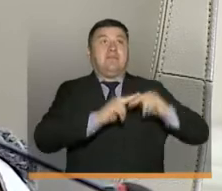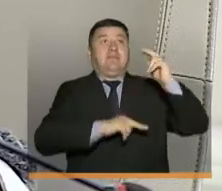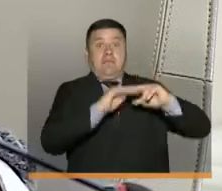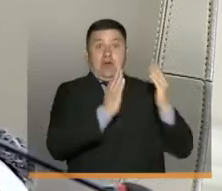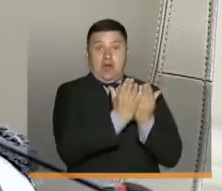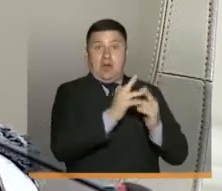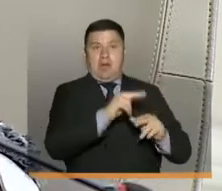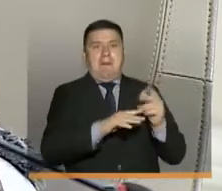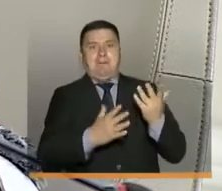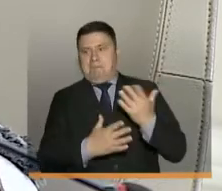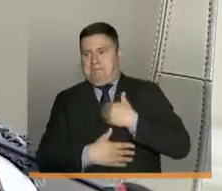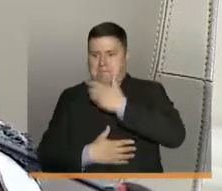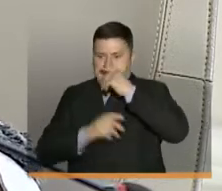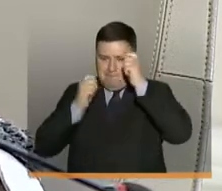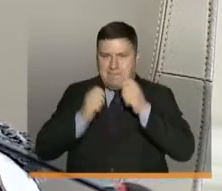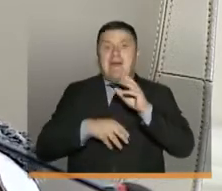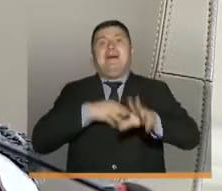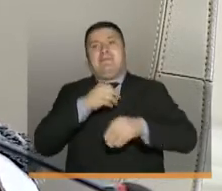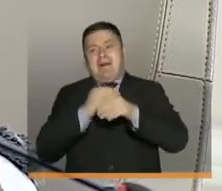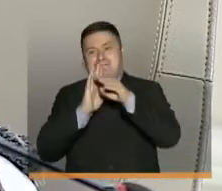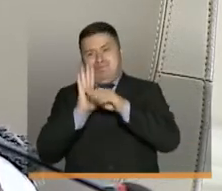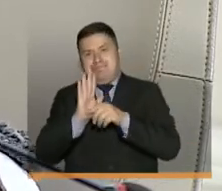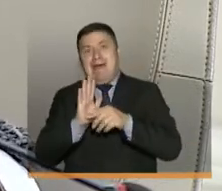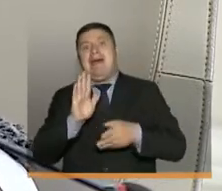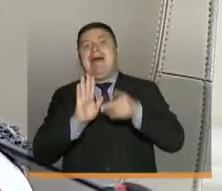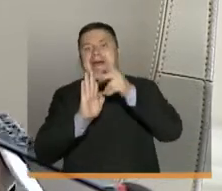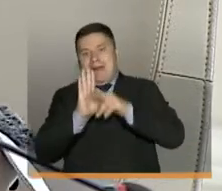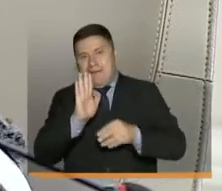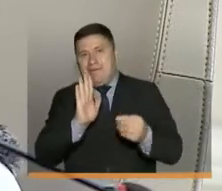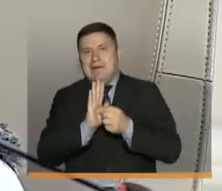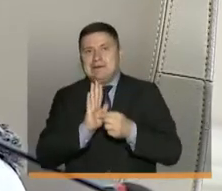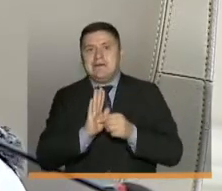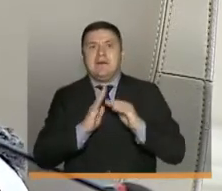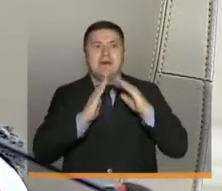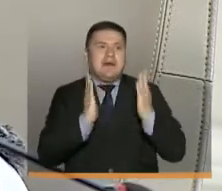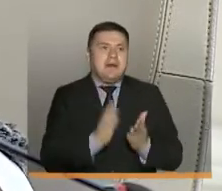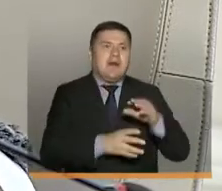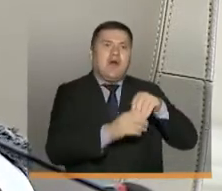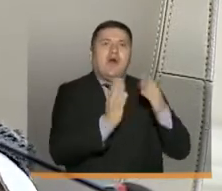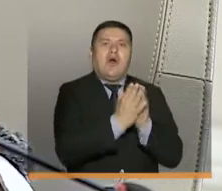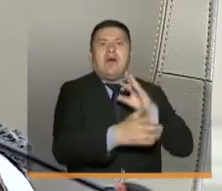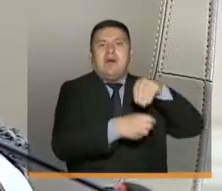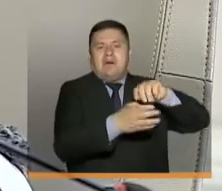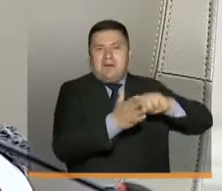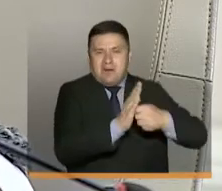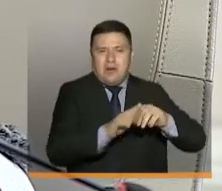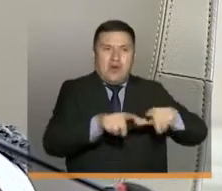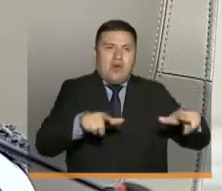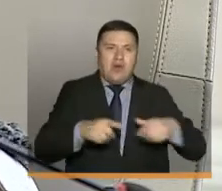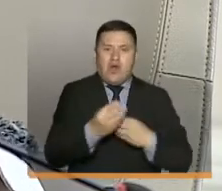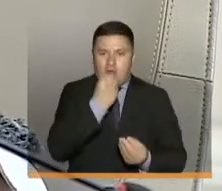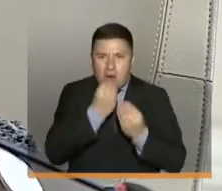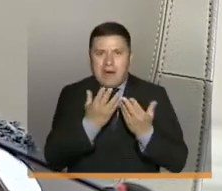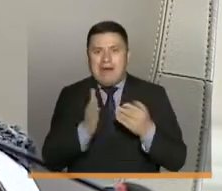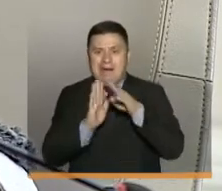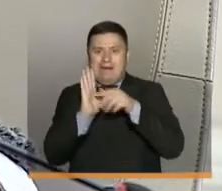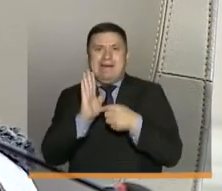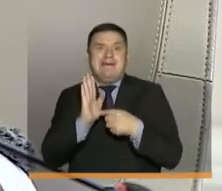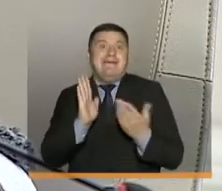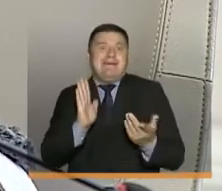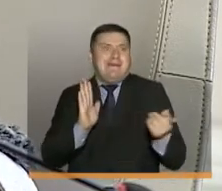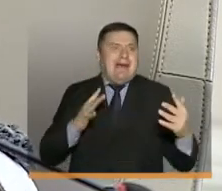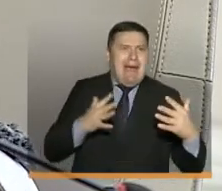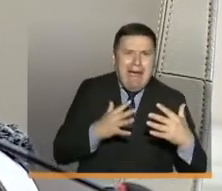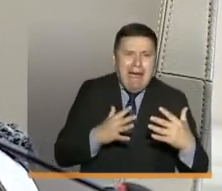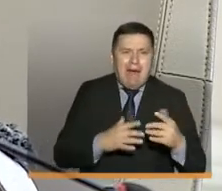las condiciones, pues también se suman estas reformas, reformas que van a residencias escolares, a salones, comedores. Para darles un número,